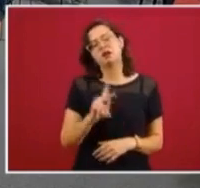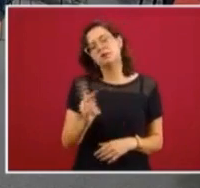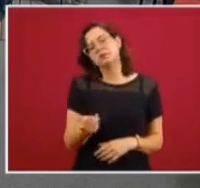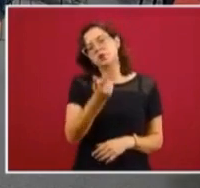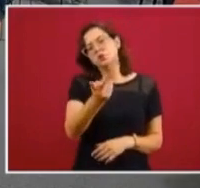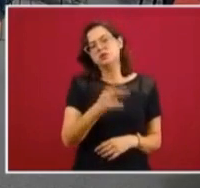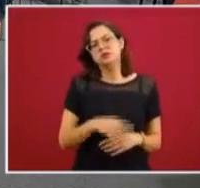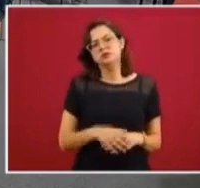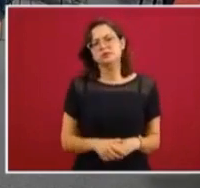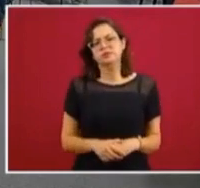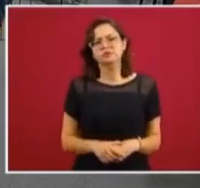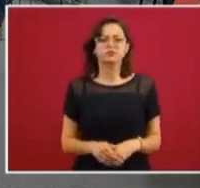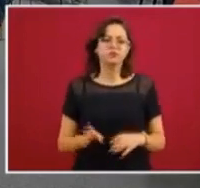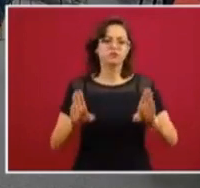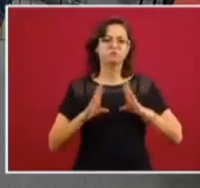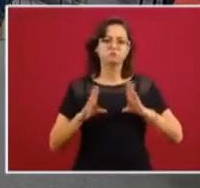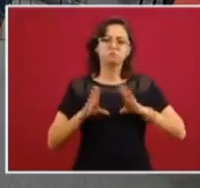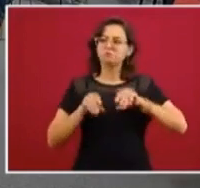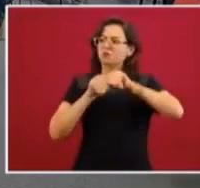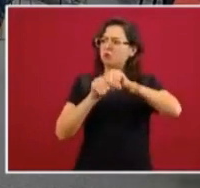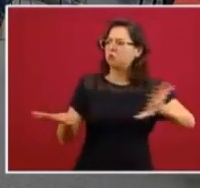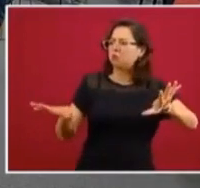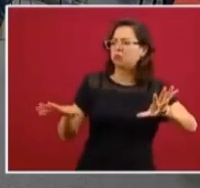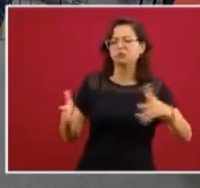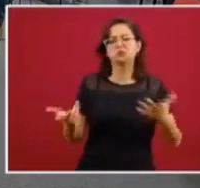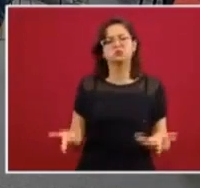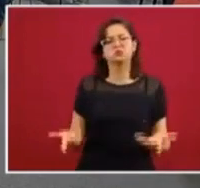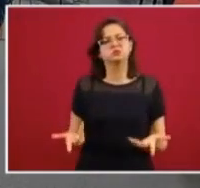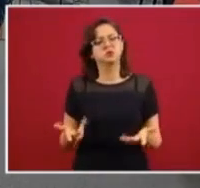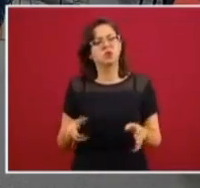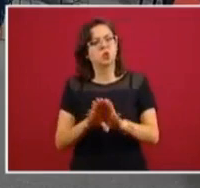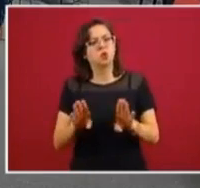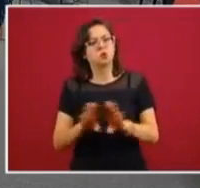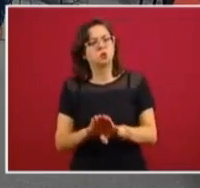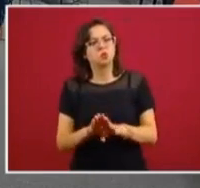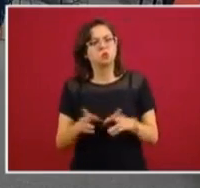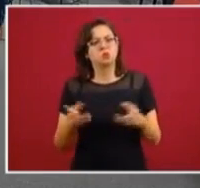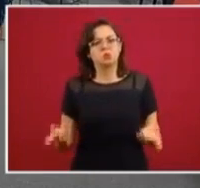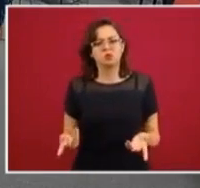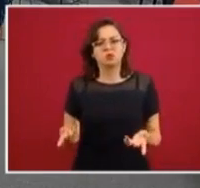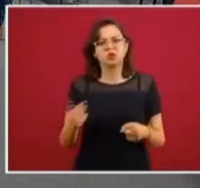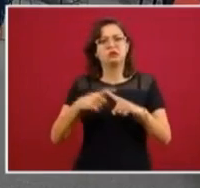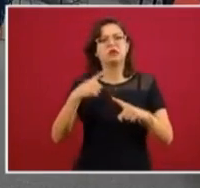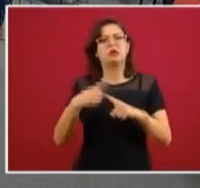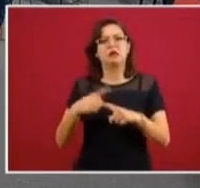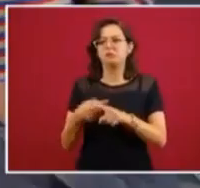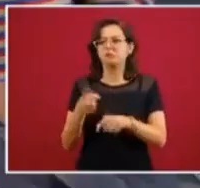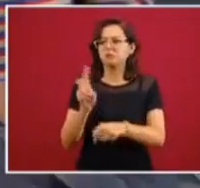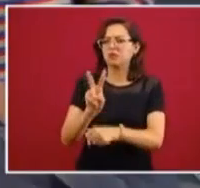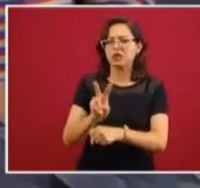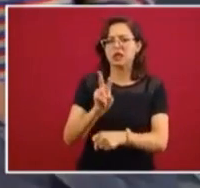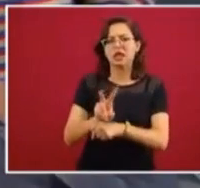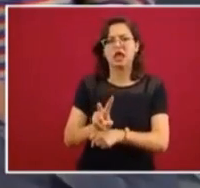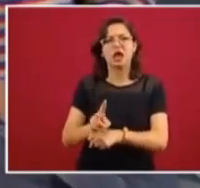Si dice que no se va a militarizar, este tipo de filtros que sería, por ejemplo, personal de salud, sí. O sea, se tomaría la temperatura,